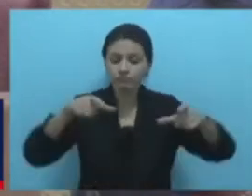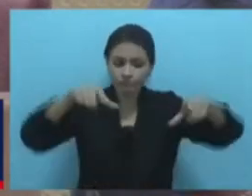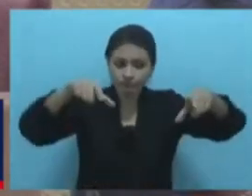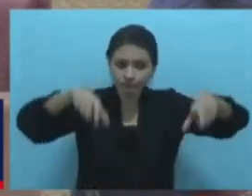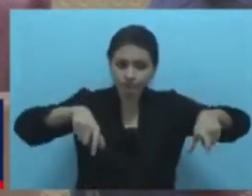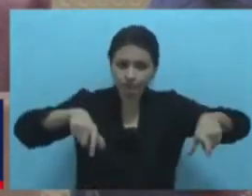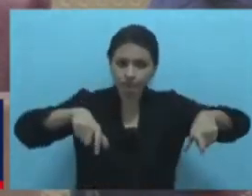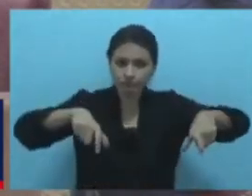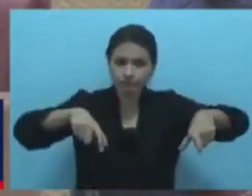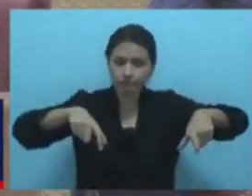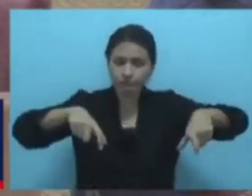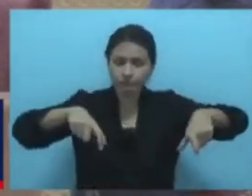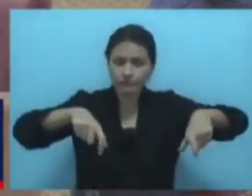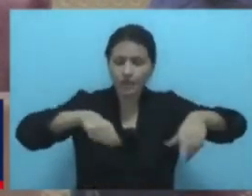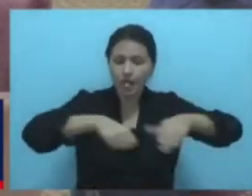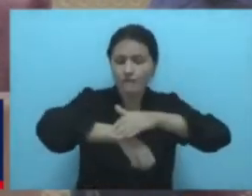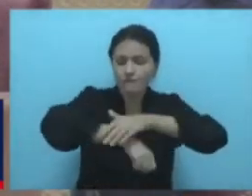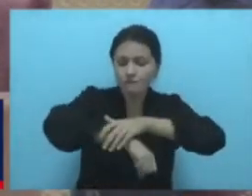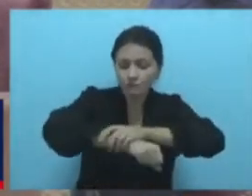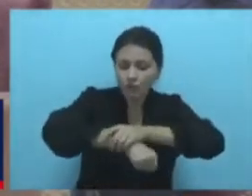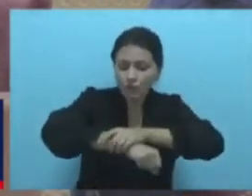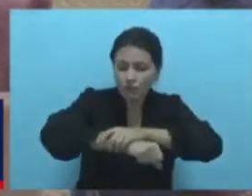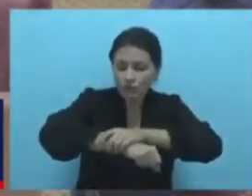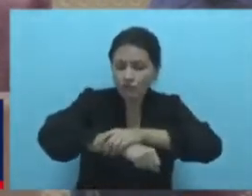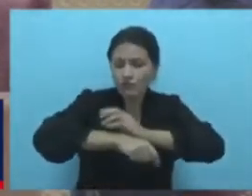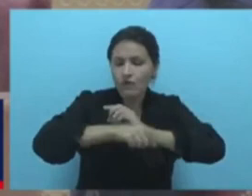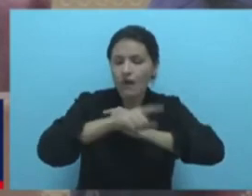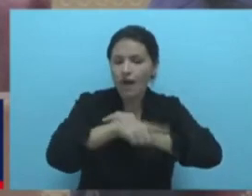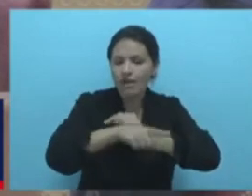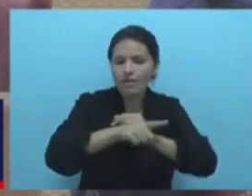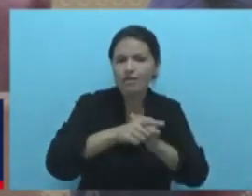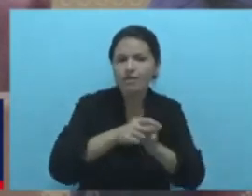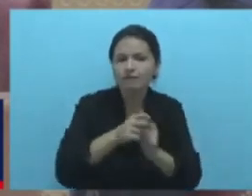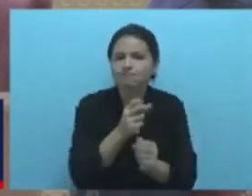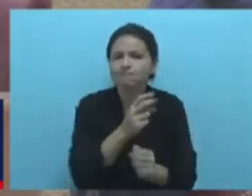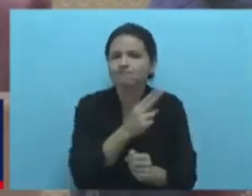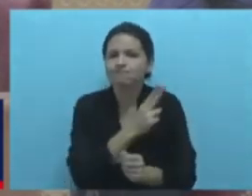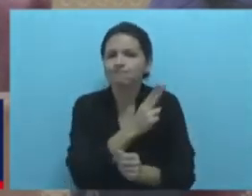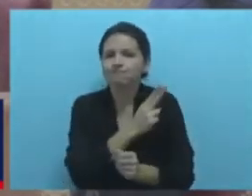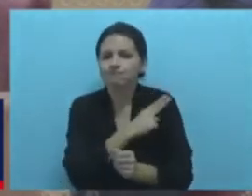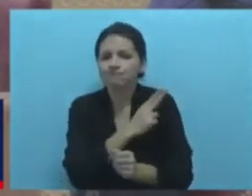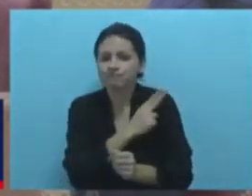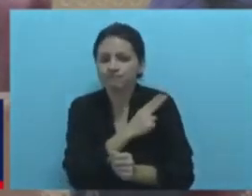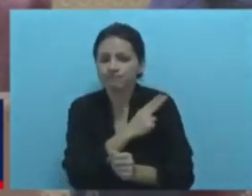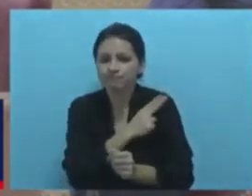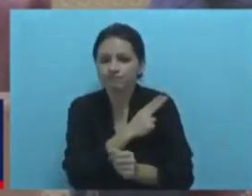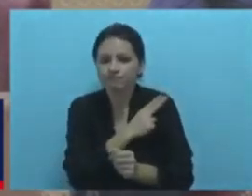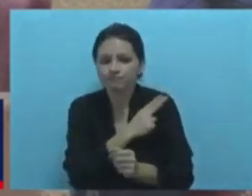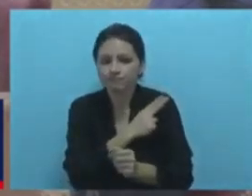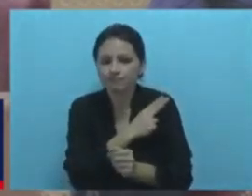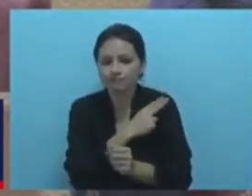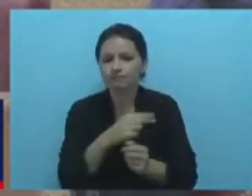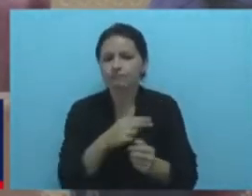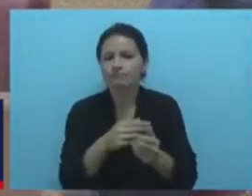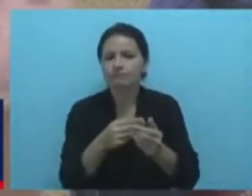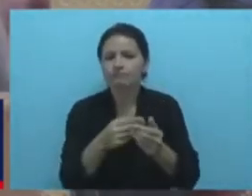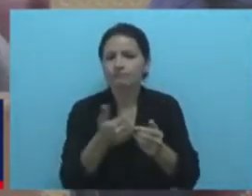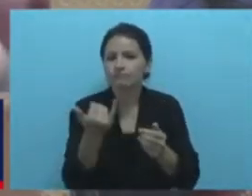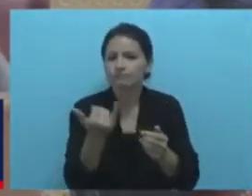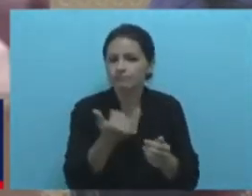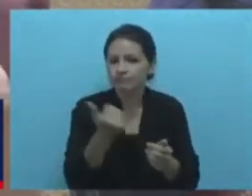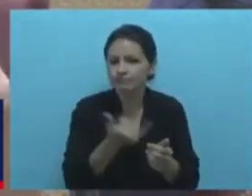fútbol hay gobiernos de facto que son los que utilizan a estas bandas narco policiales